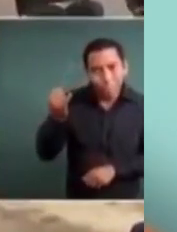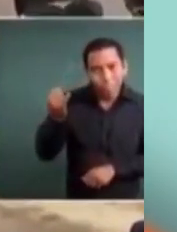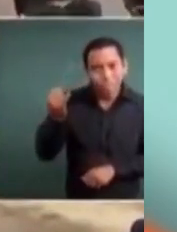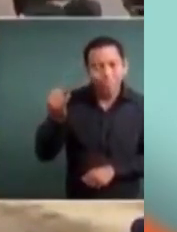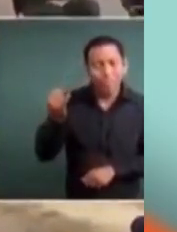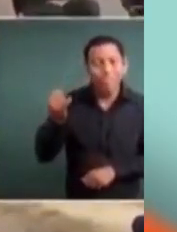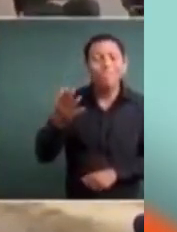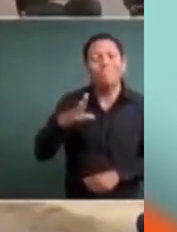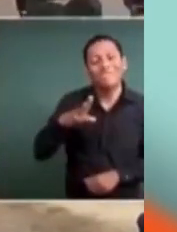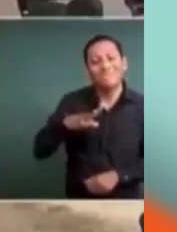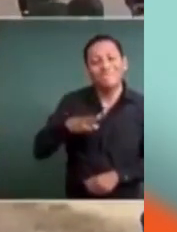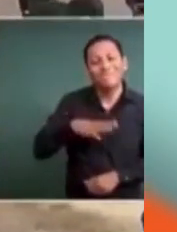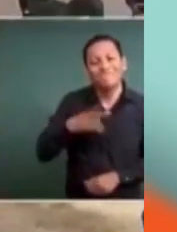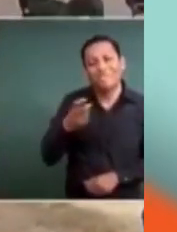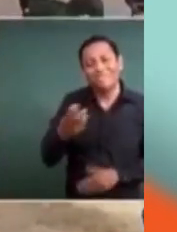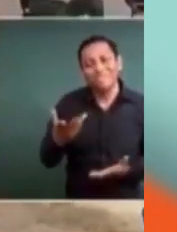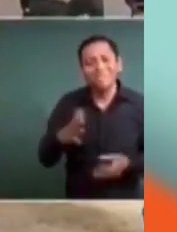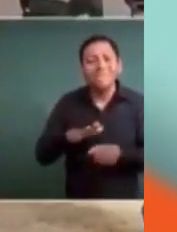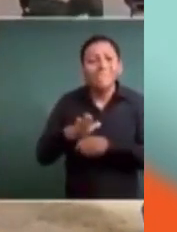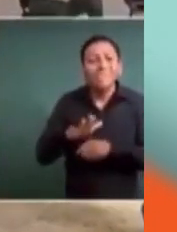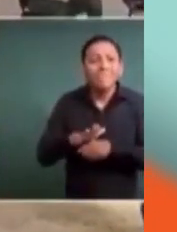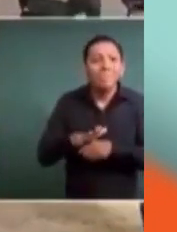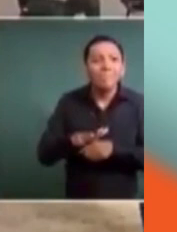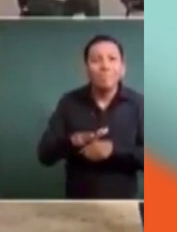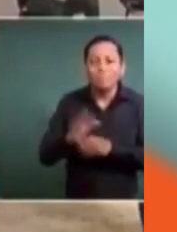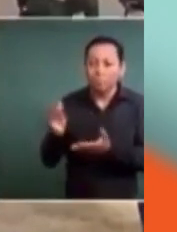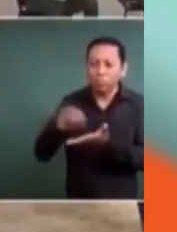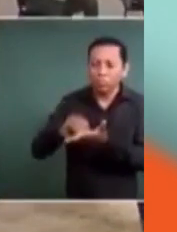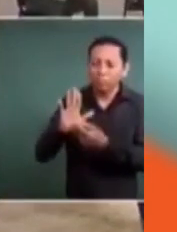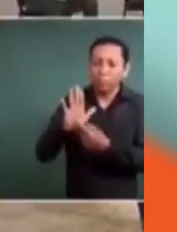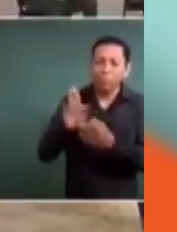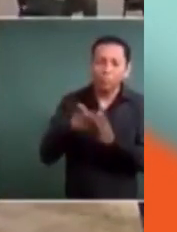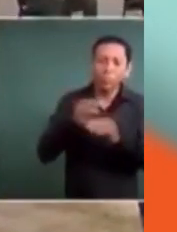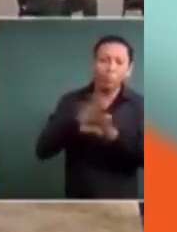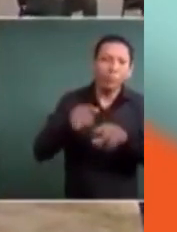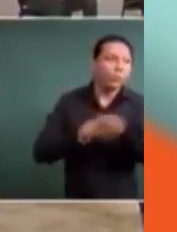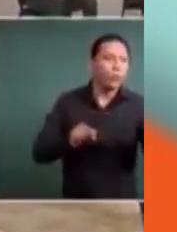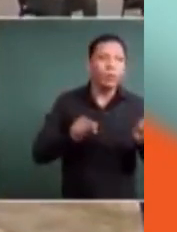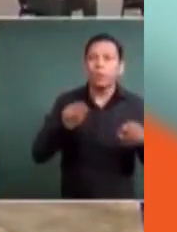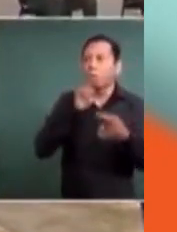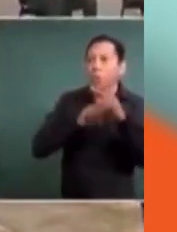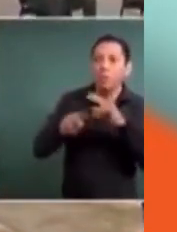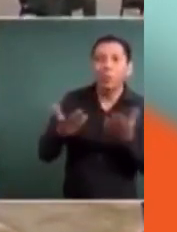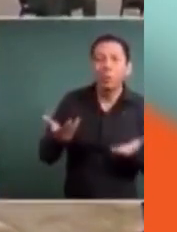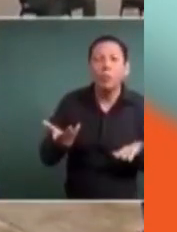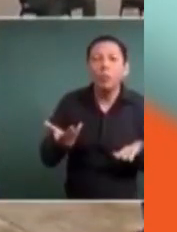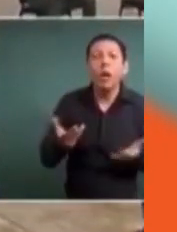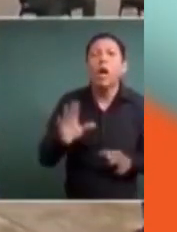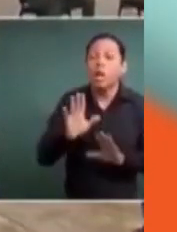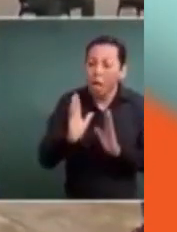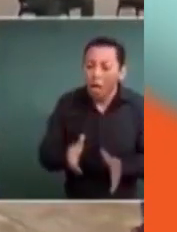intención de alarmar. Se explicó ayer el